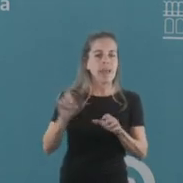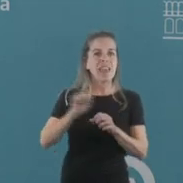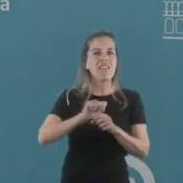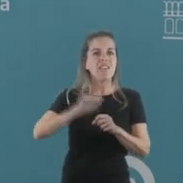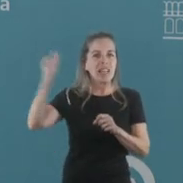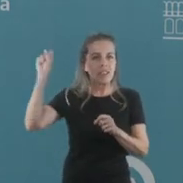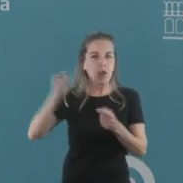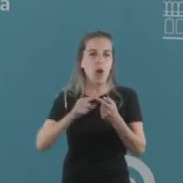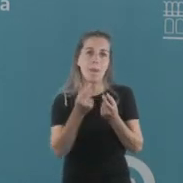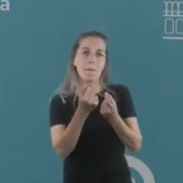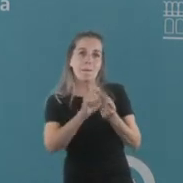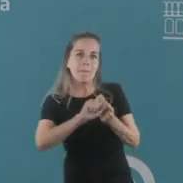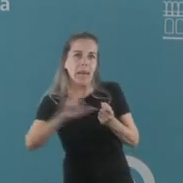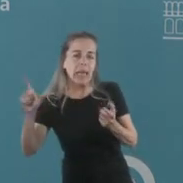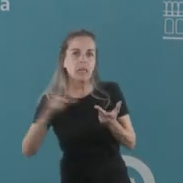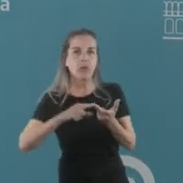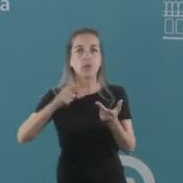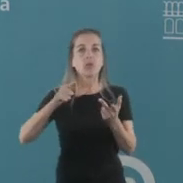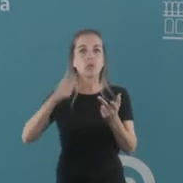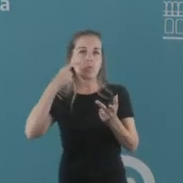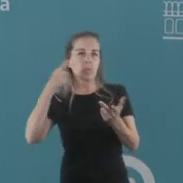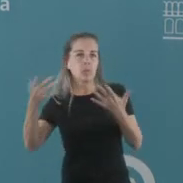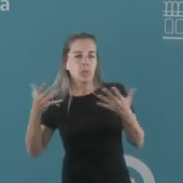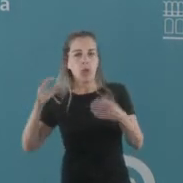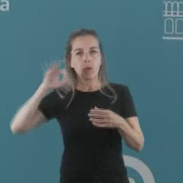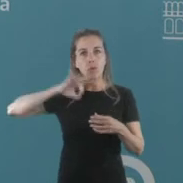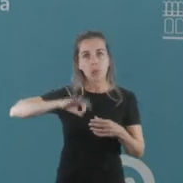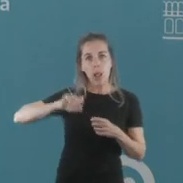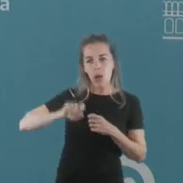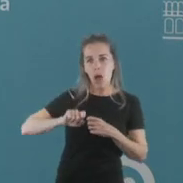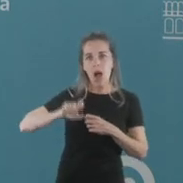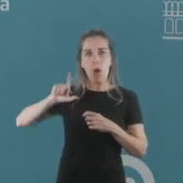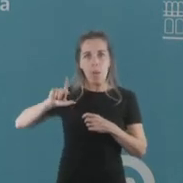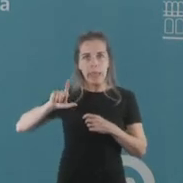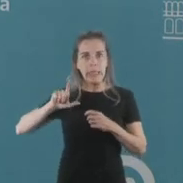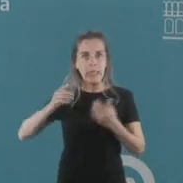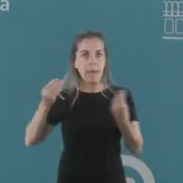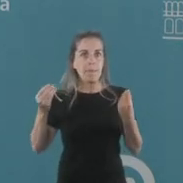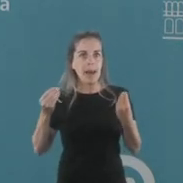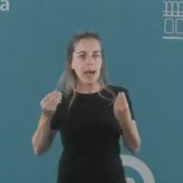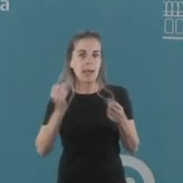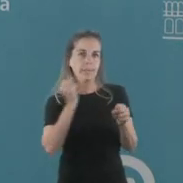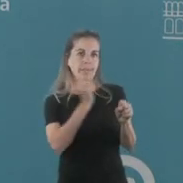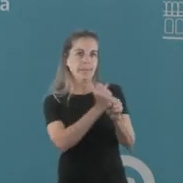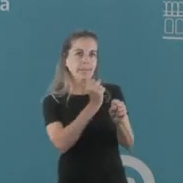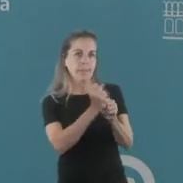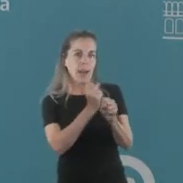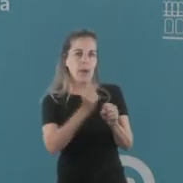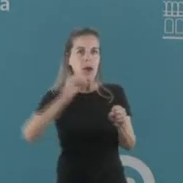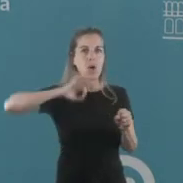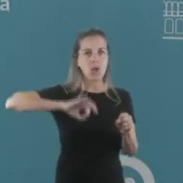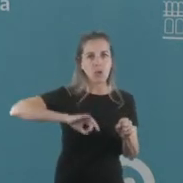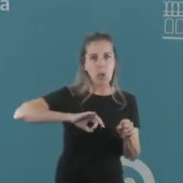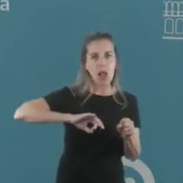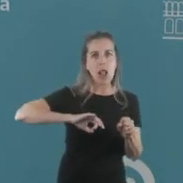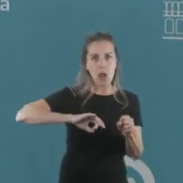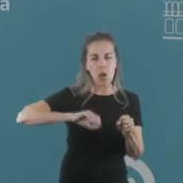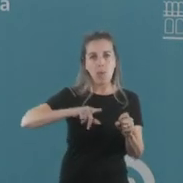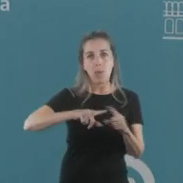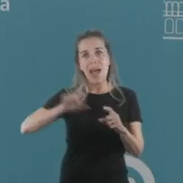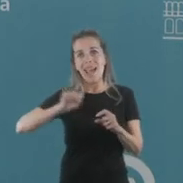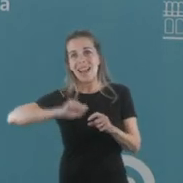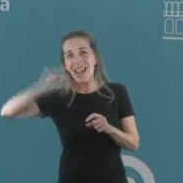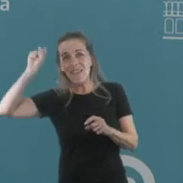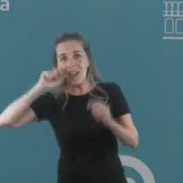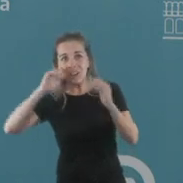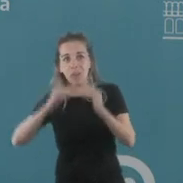precios y el aumento de los salarios, para que cada vez más el empleo, que cada vez más crece en la Argentina, represente para los trabajadores un